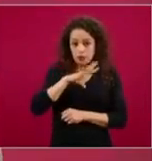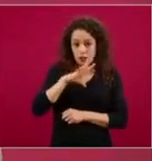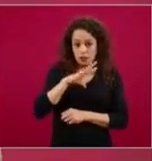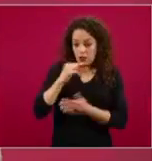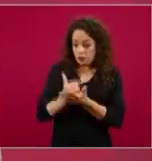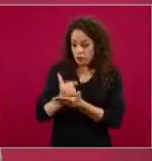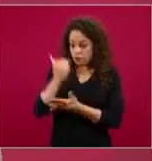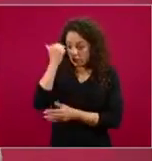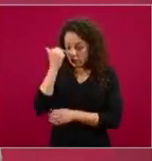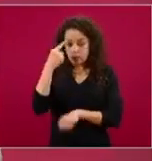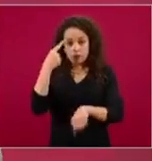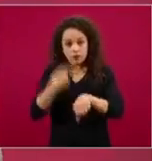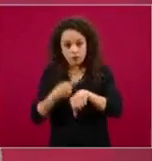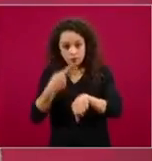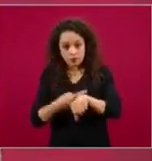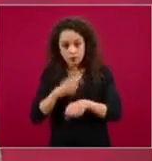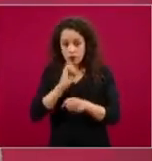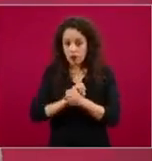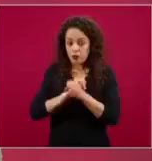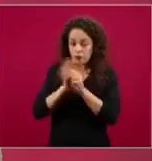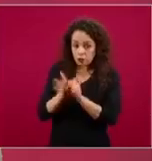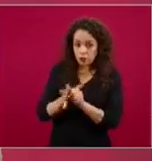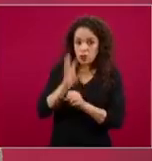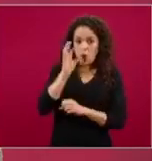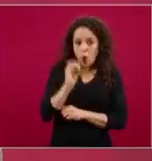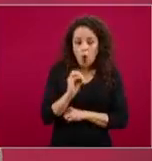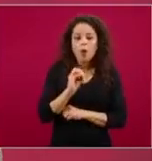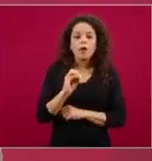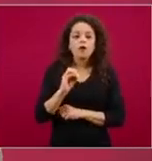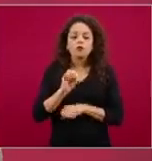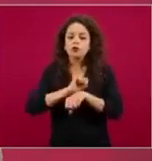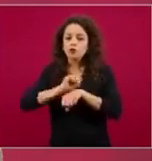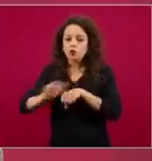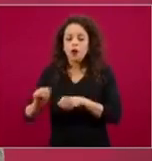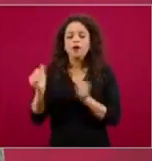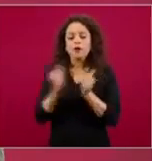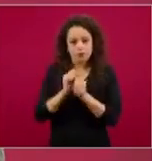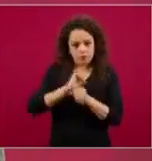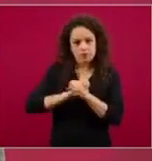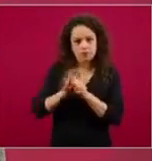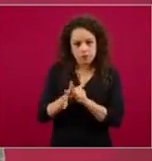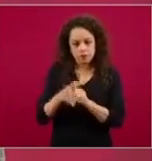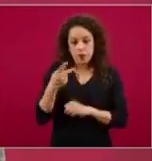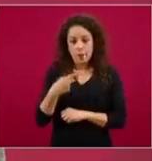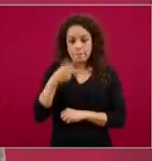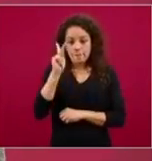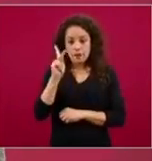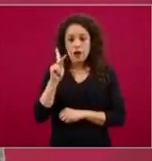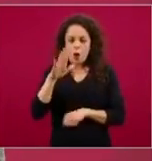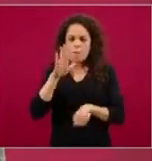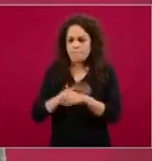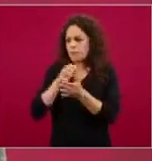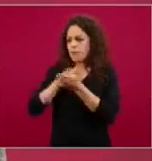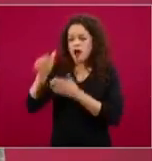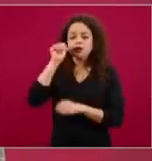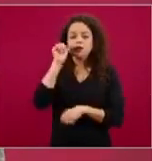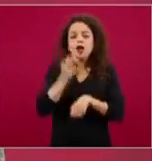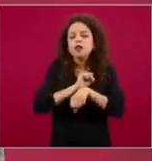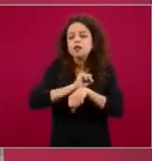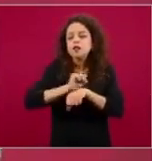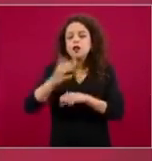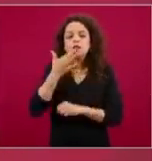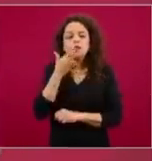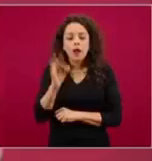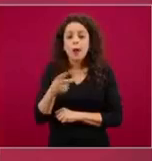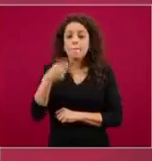de COVID-19. En la mayoría de las personas con COVID-19 tienen una enfermedad leve, pero hay personas,